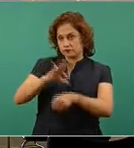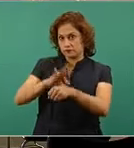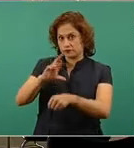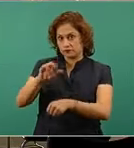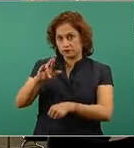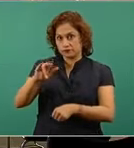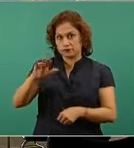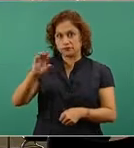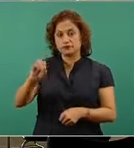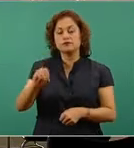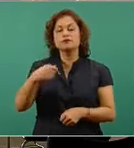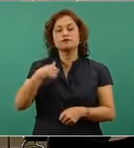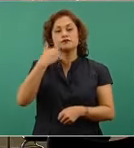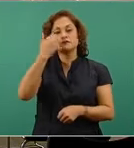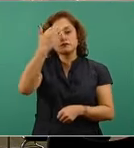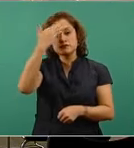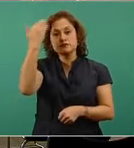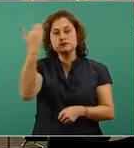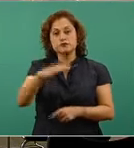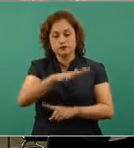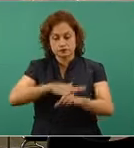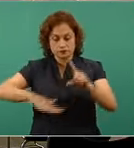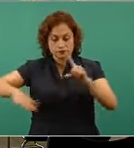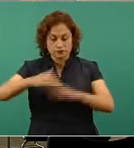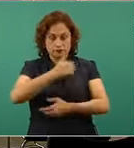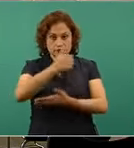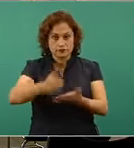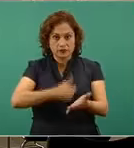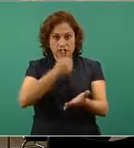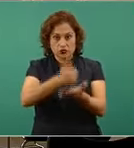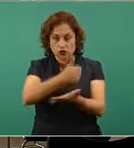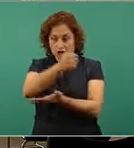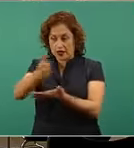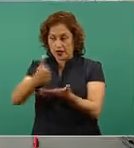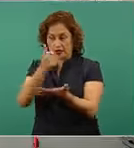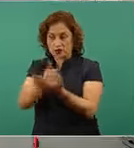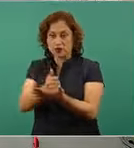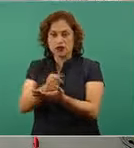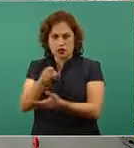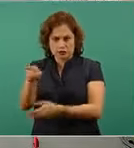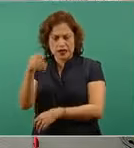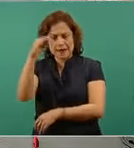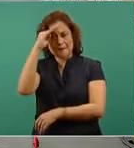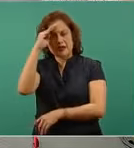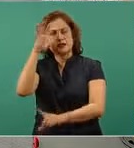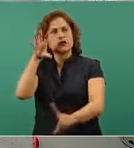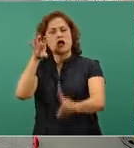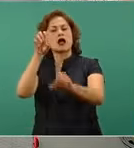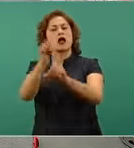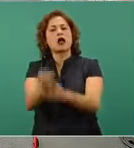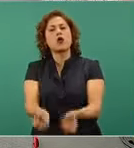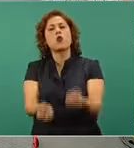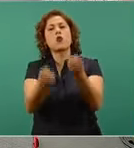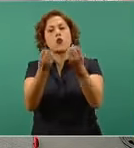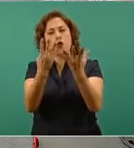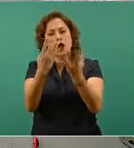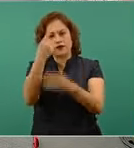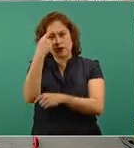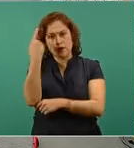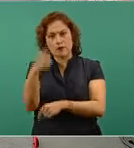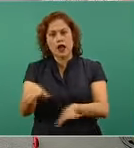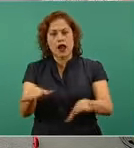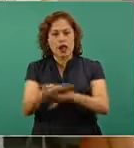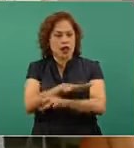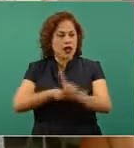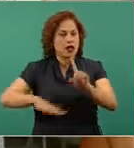con esta táctica de la megalópolis, ¿hay una meta en números alcanzable para modificar algo,